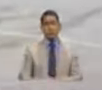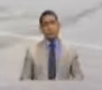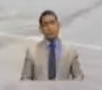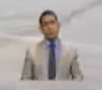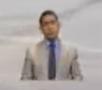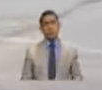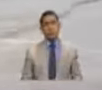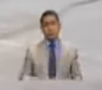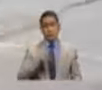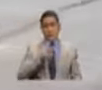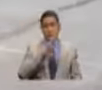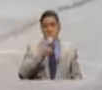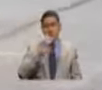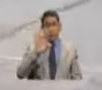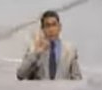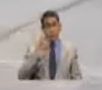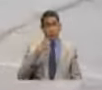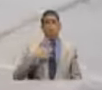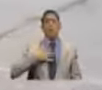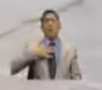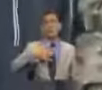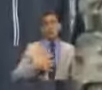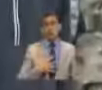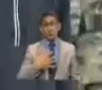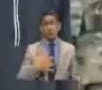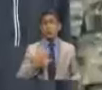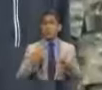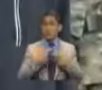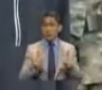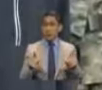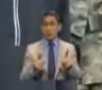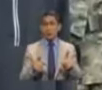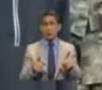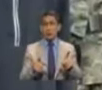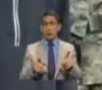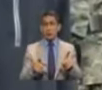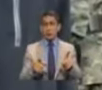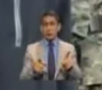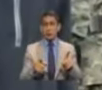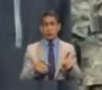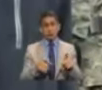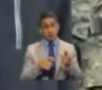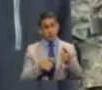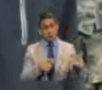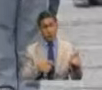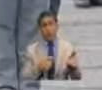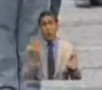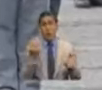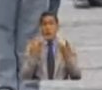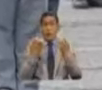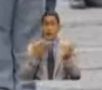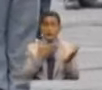Desde 2008 esto es voluntario, sin embargo los jóvenes ven a esa como una posibilidad real de ingresar a las Fuerzas Armadas.